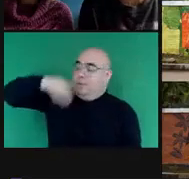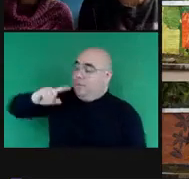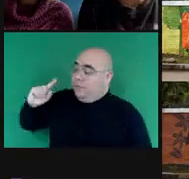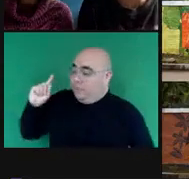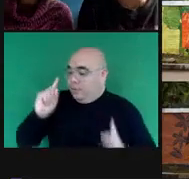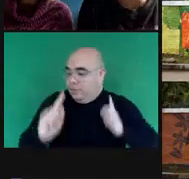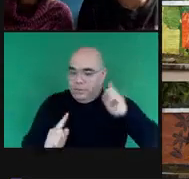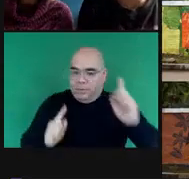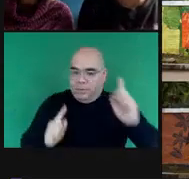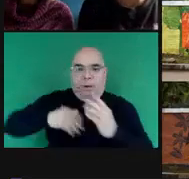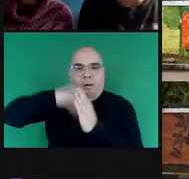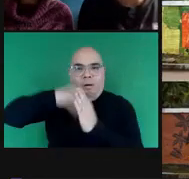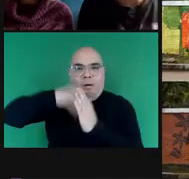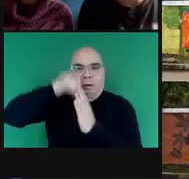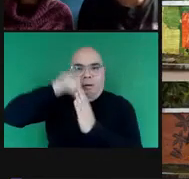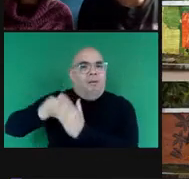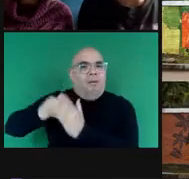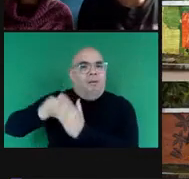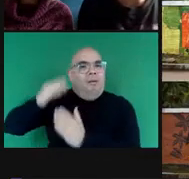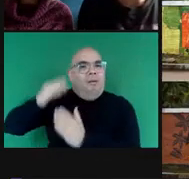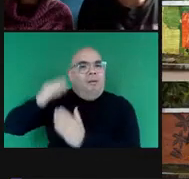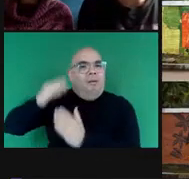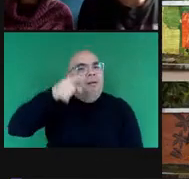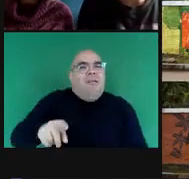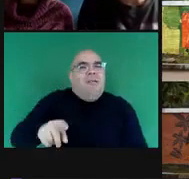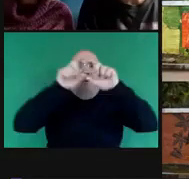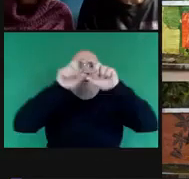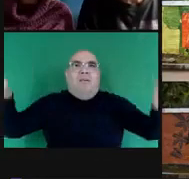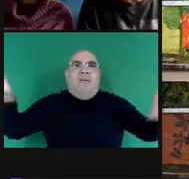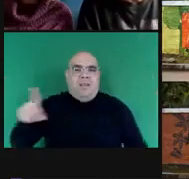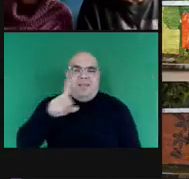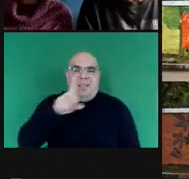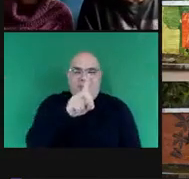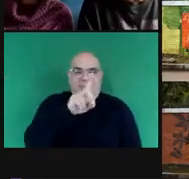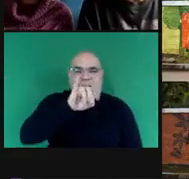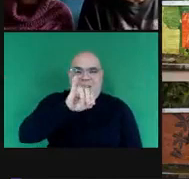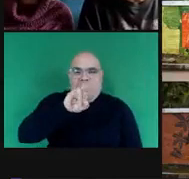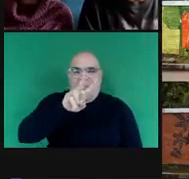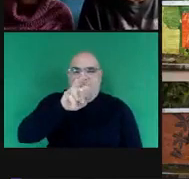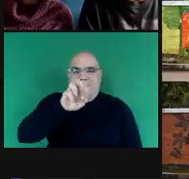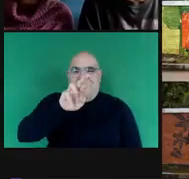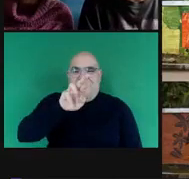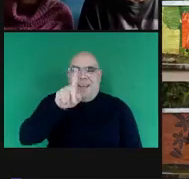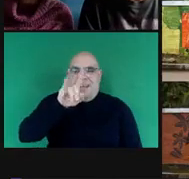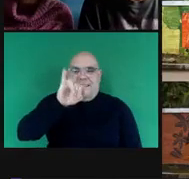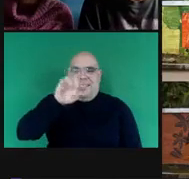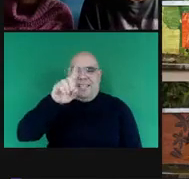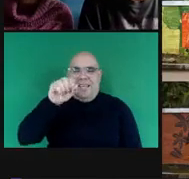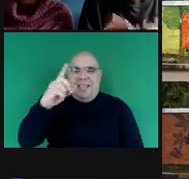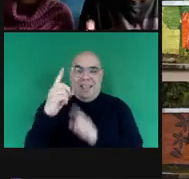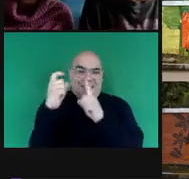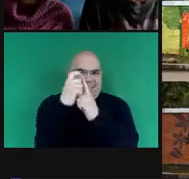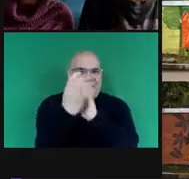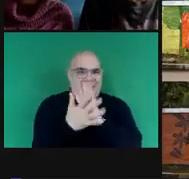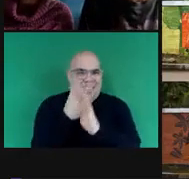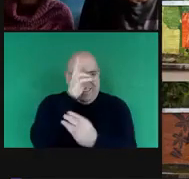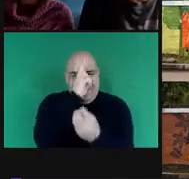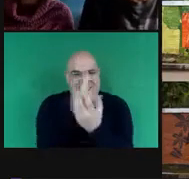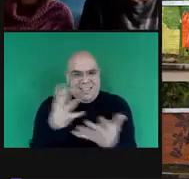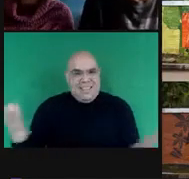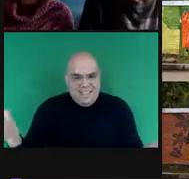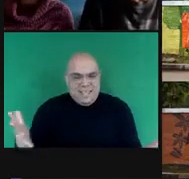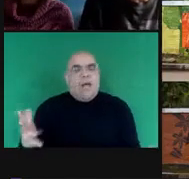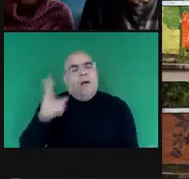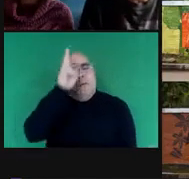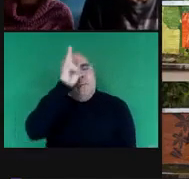qué escribir diversidad en diferentes territorios de Colombia, porque consideramos que también el patrimonio de Colombia